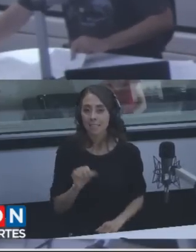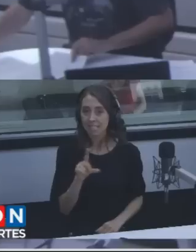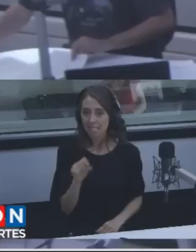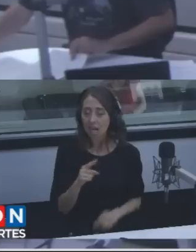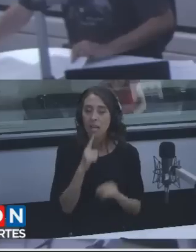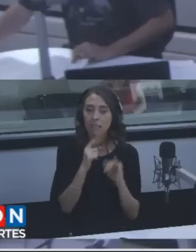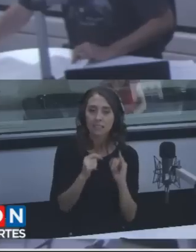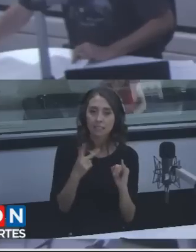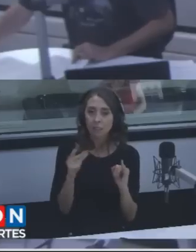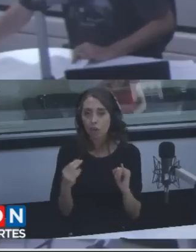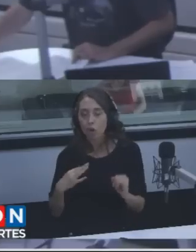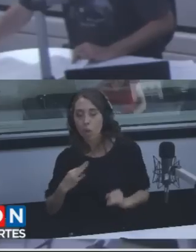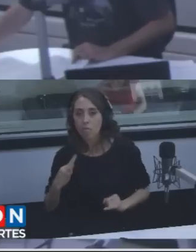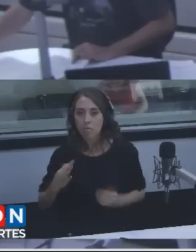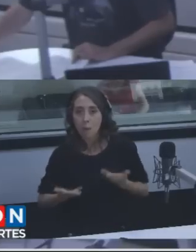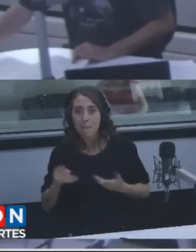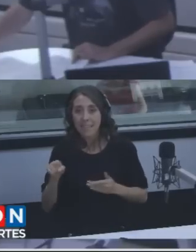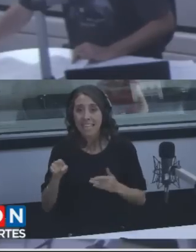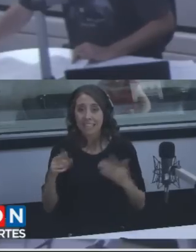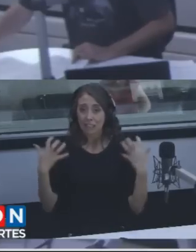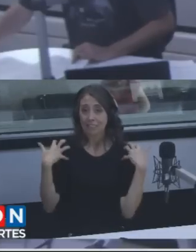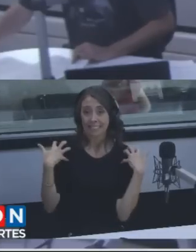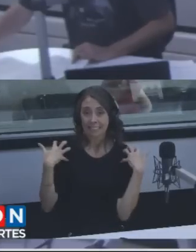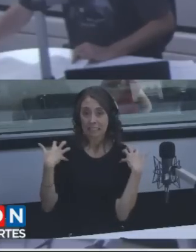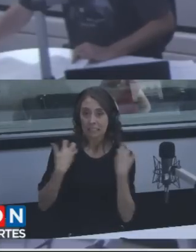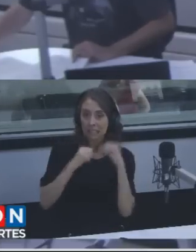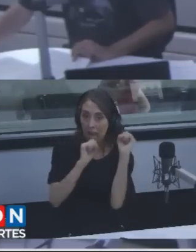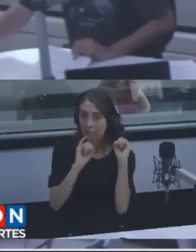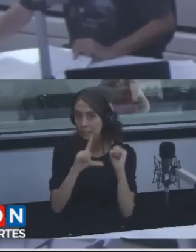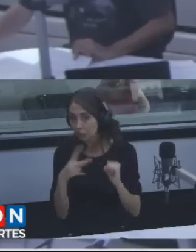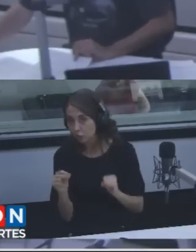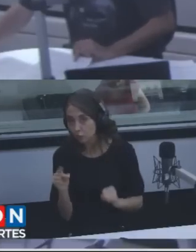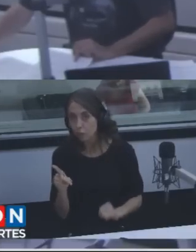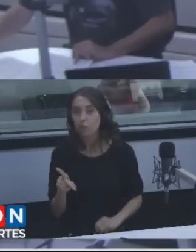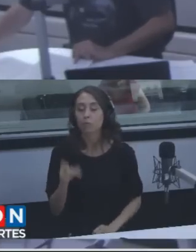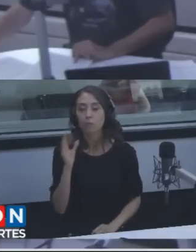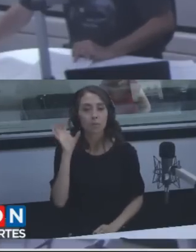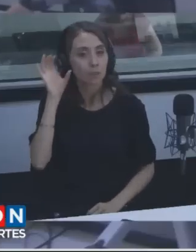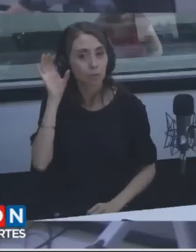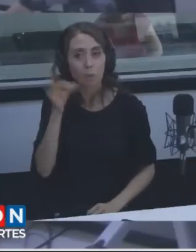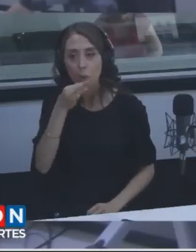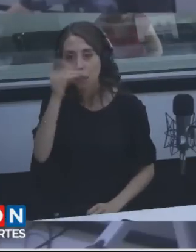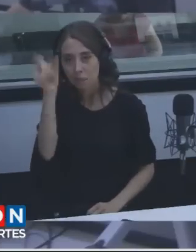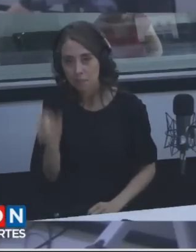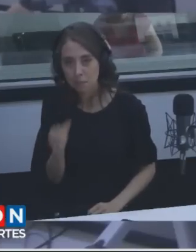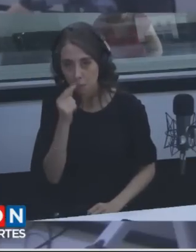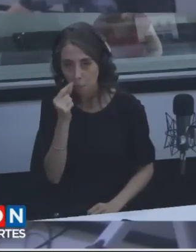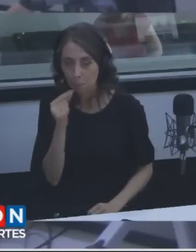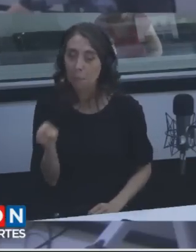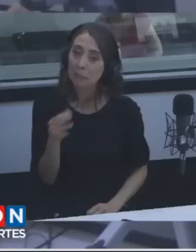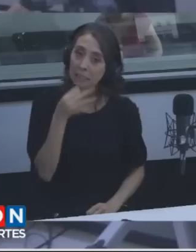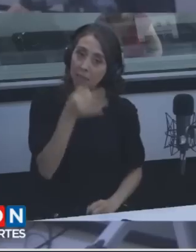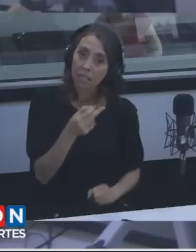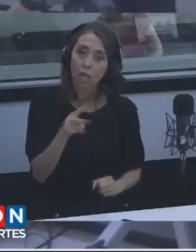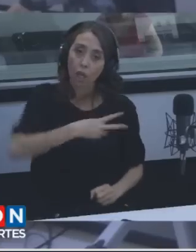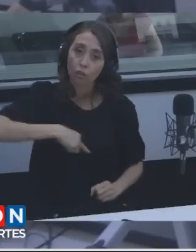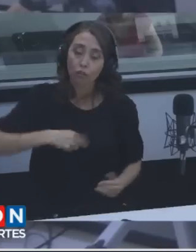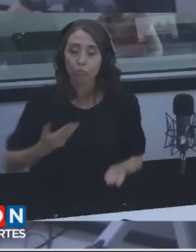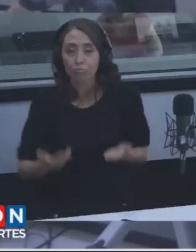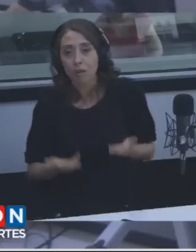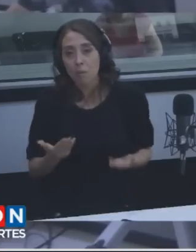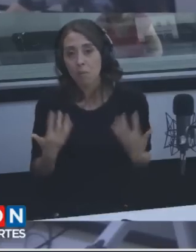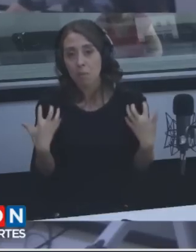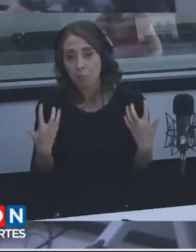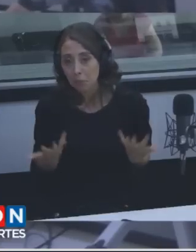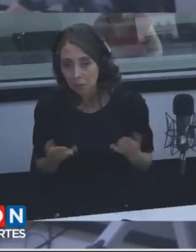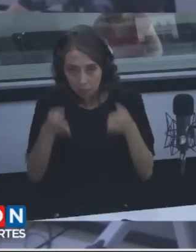o no el depender de sí mismos en esta instancia? ¿Qué es lo que opina el Chapa? Lo escuchamos acá en ADN. El tema de poder depender de nosotros obviamente nos